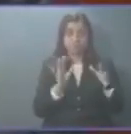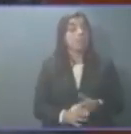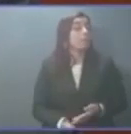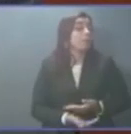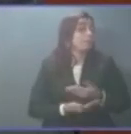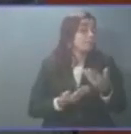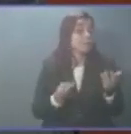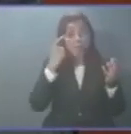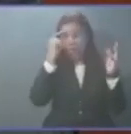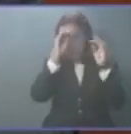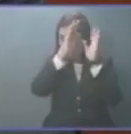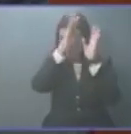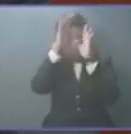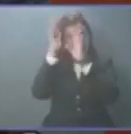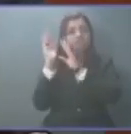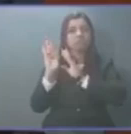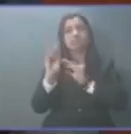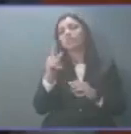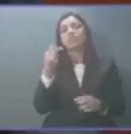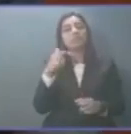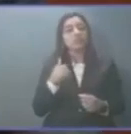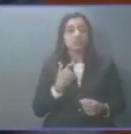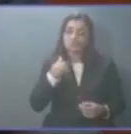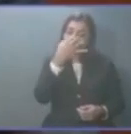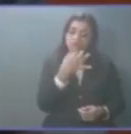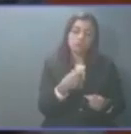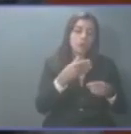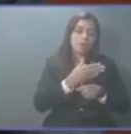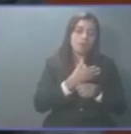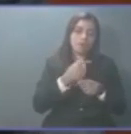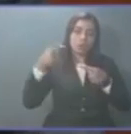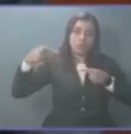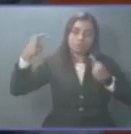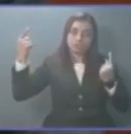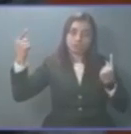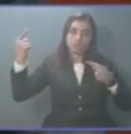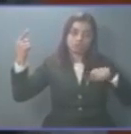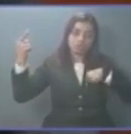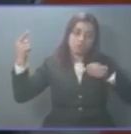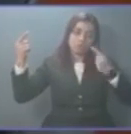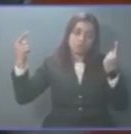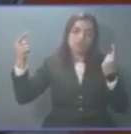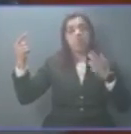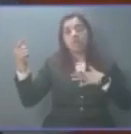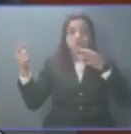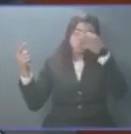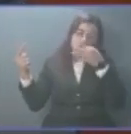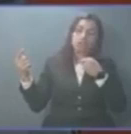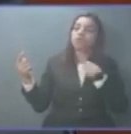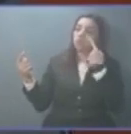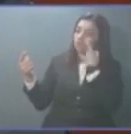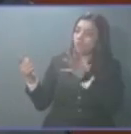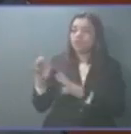Obviamente, como alguien de una oposición seria, yo tengo que seguir lo que dice el presidente. Pues yo estaba